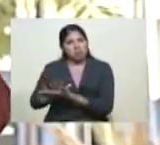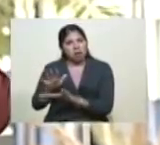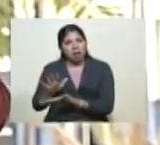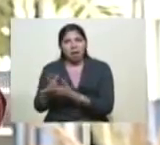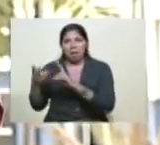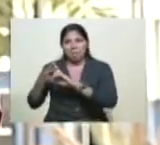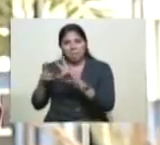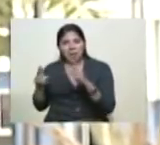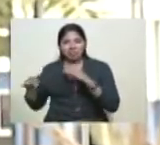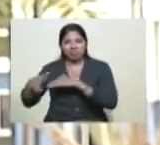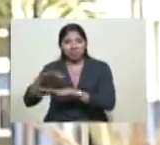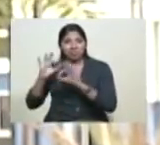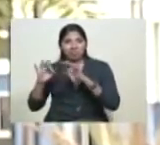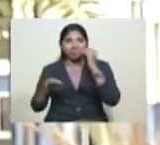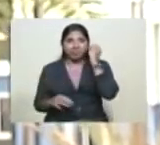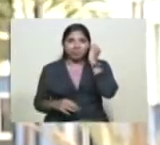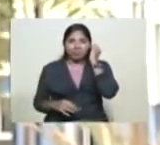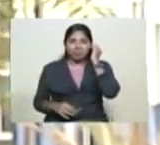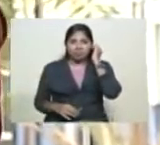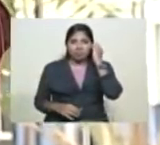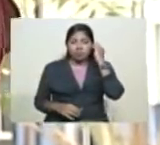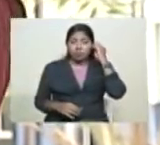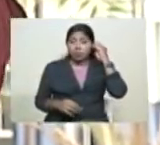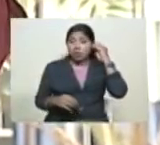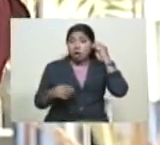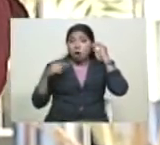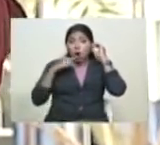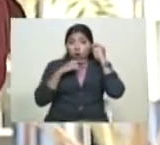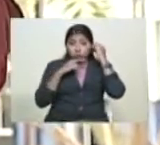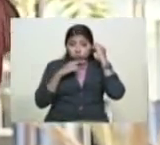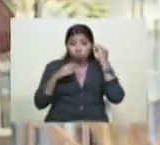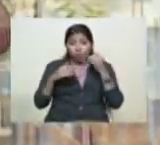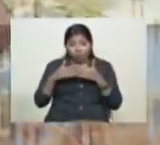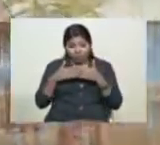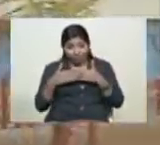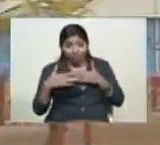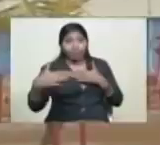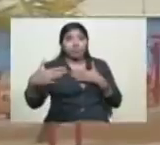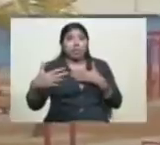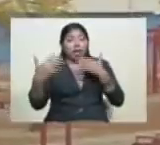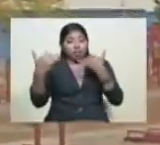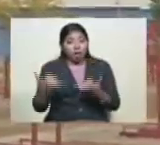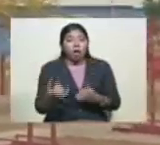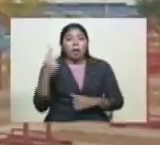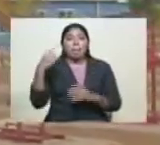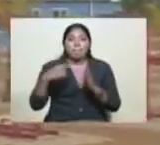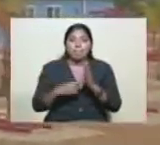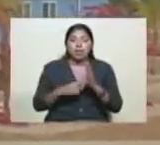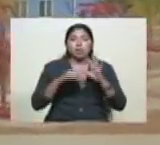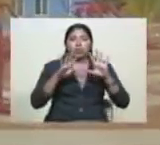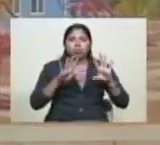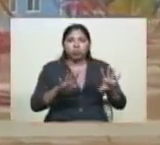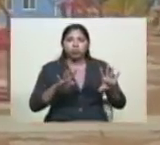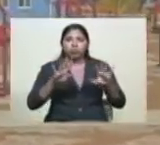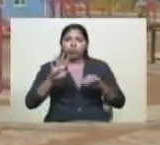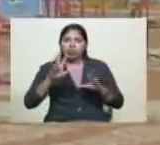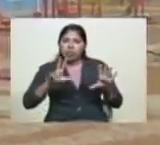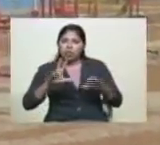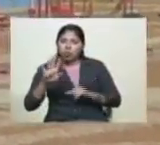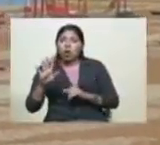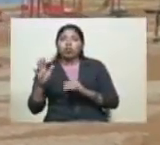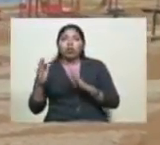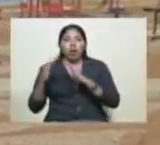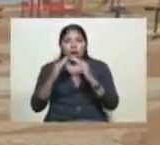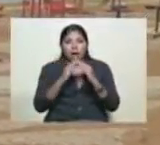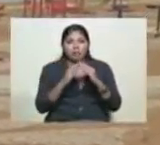armonía. Y desde octubre ahorita se construyeron 1.584 viviendas. Guarimba, guerra económica, y estamos entregando